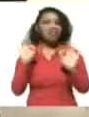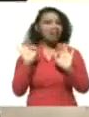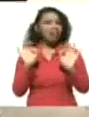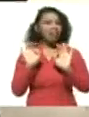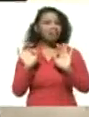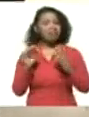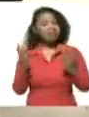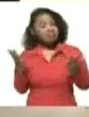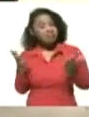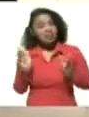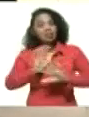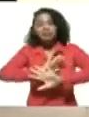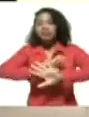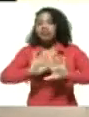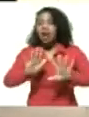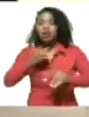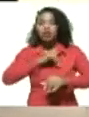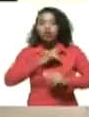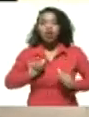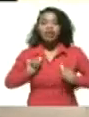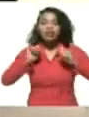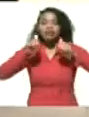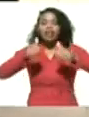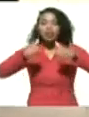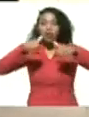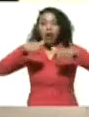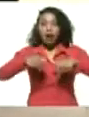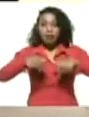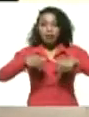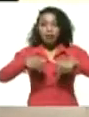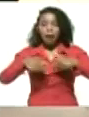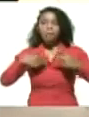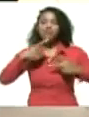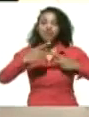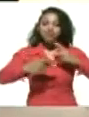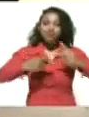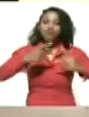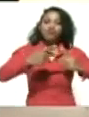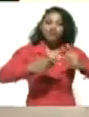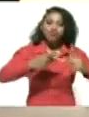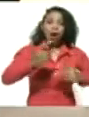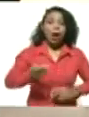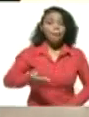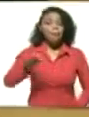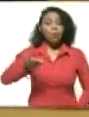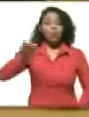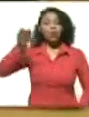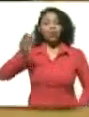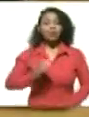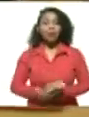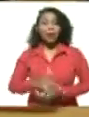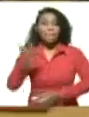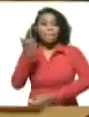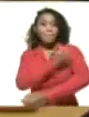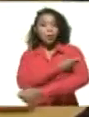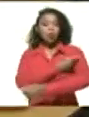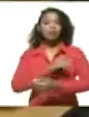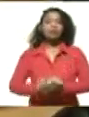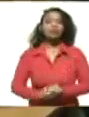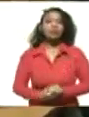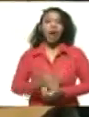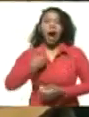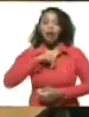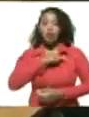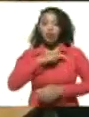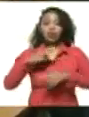estamos ya iniciando este proceso tan importante de vacunación para